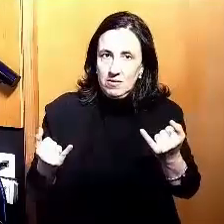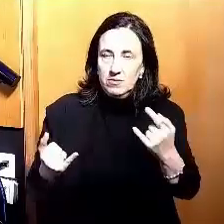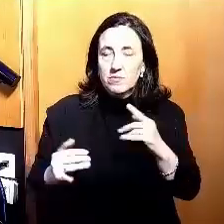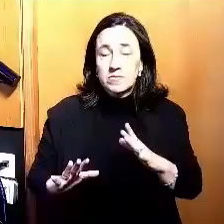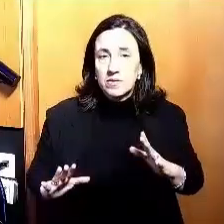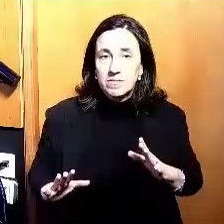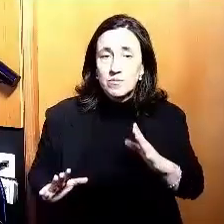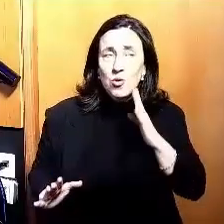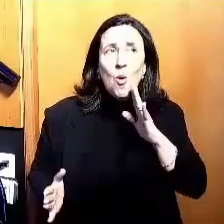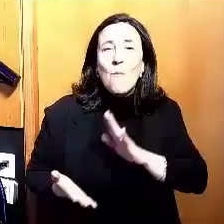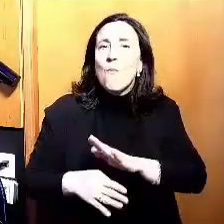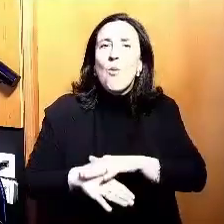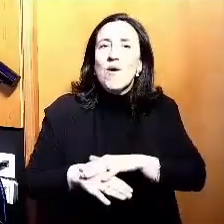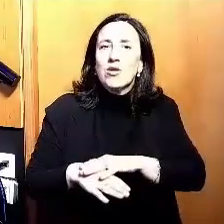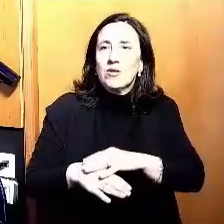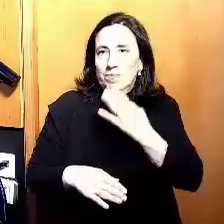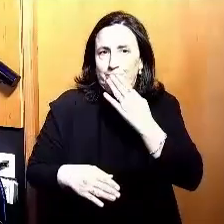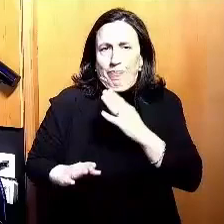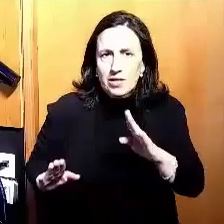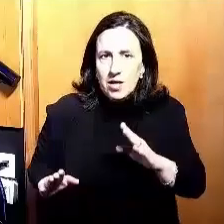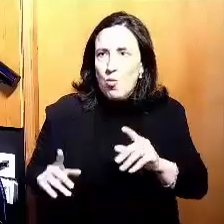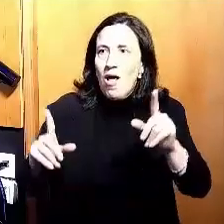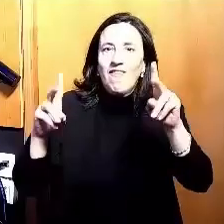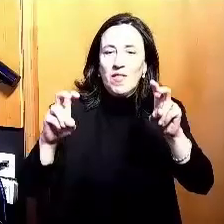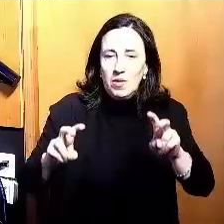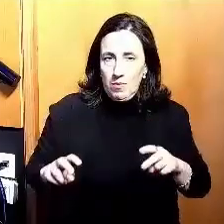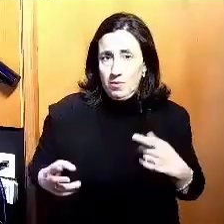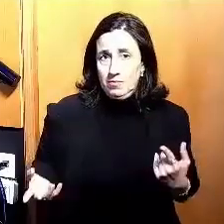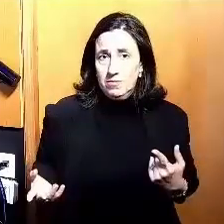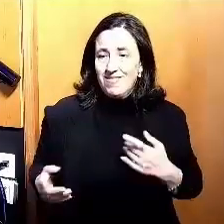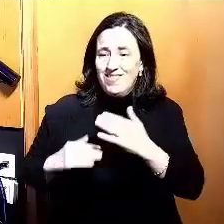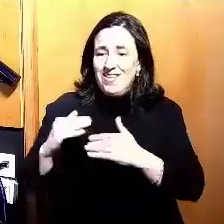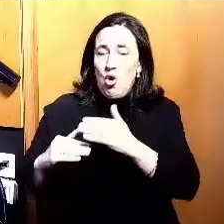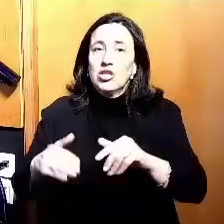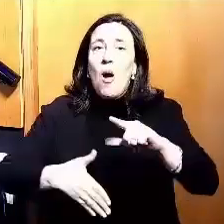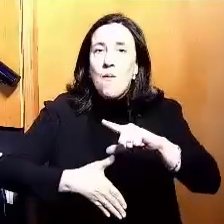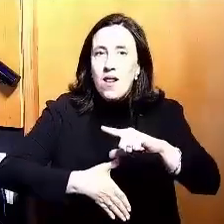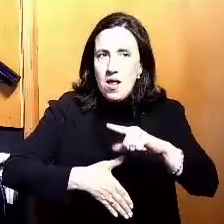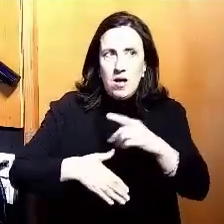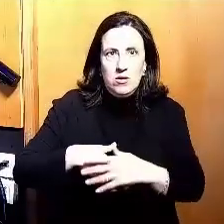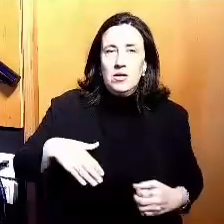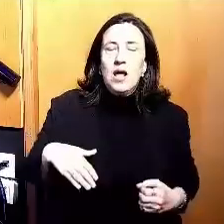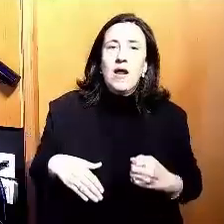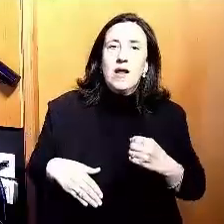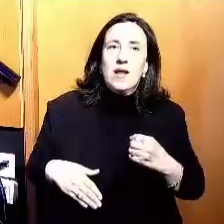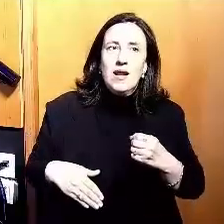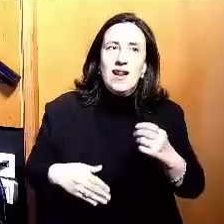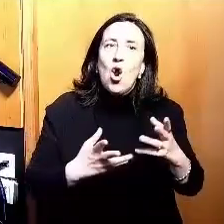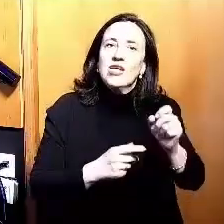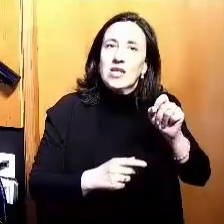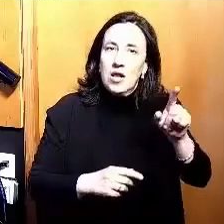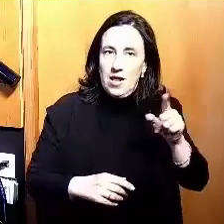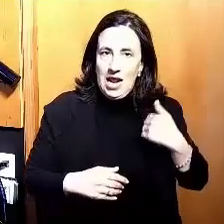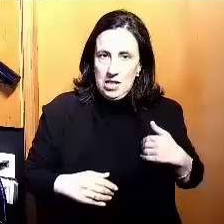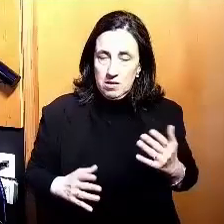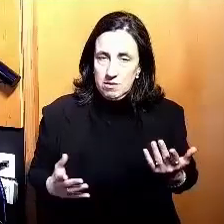como que hay cosas que fueron cayendo por su propio peso y estuvo bien. El propio DAL, el Desarrollando América Latina, que fue este hackatón regional que se hacía, también,